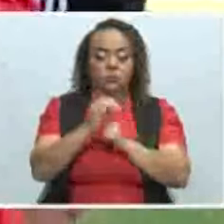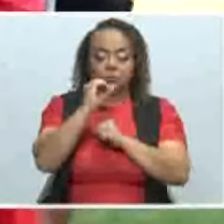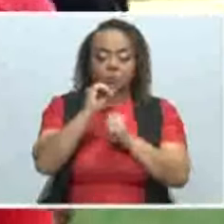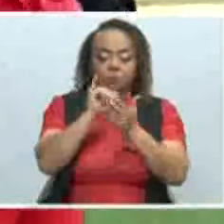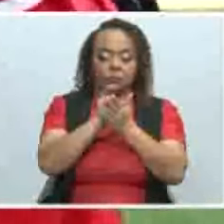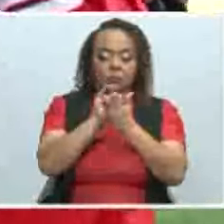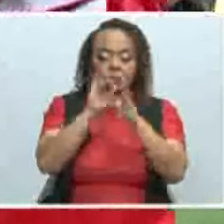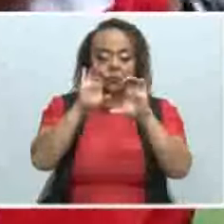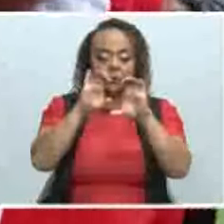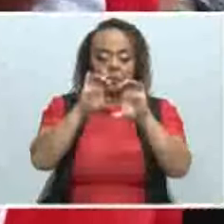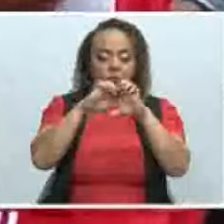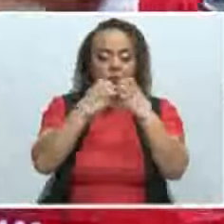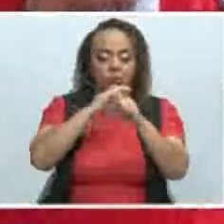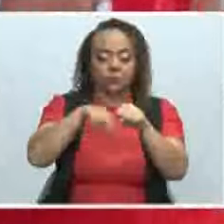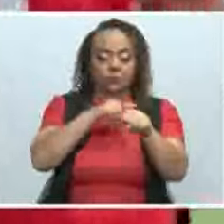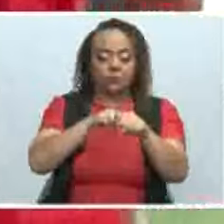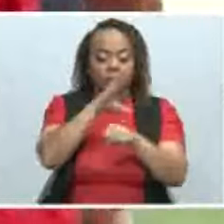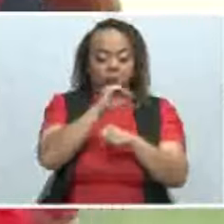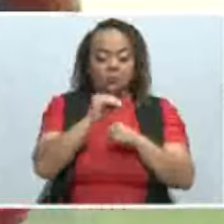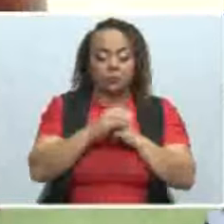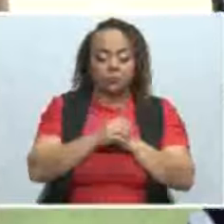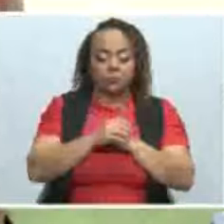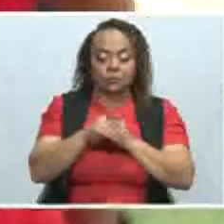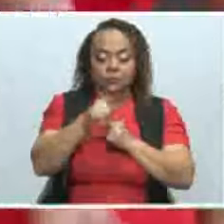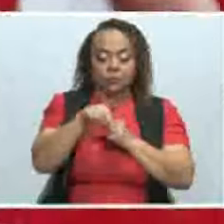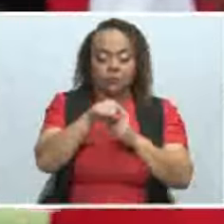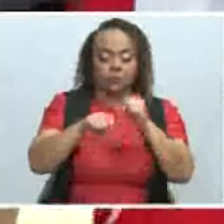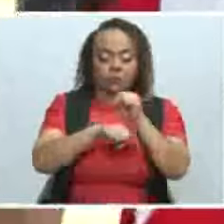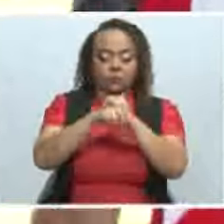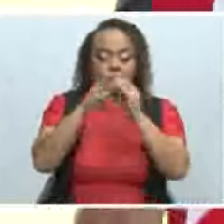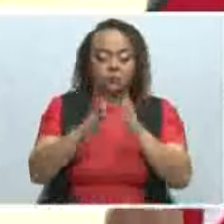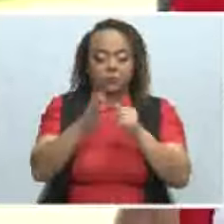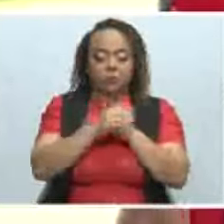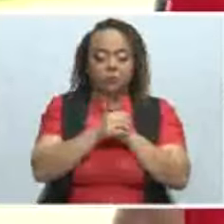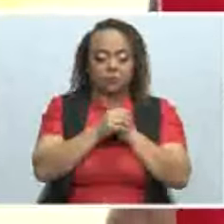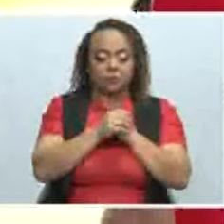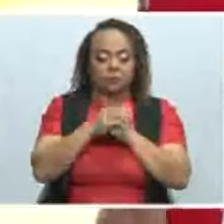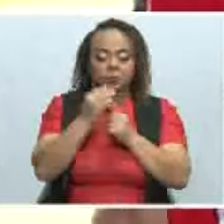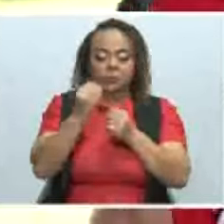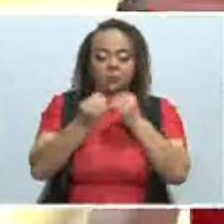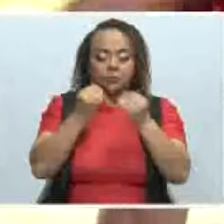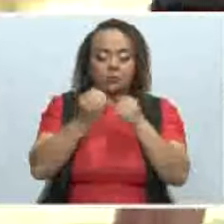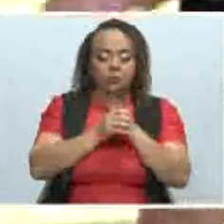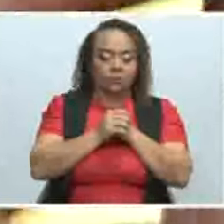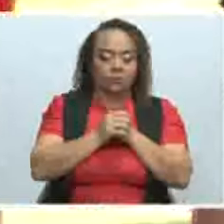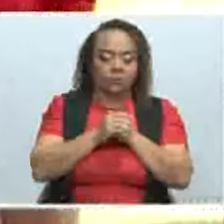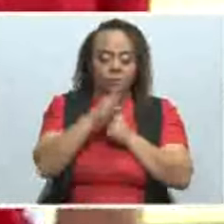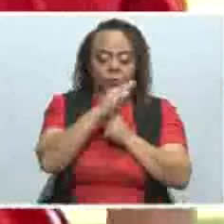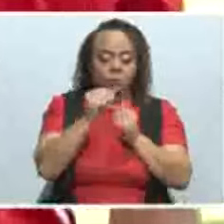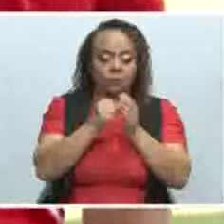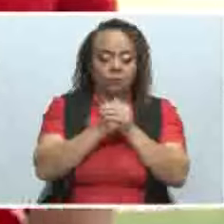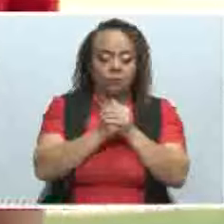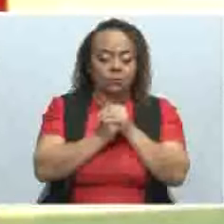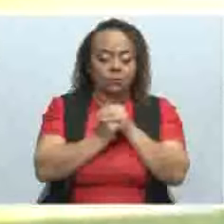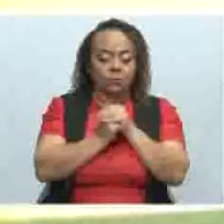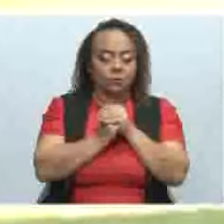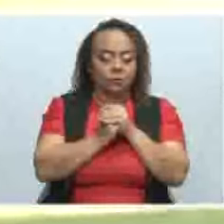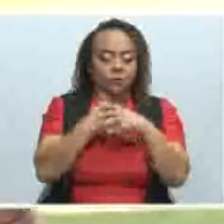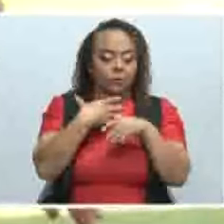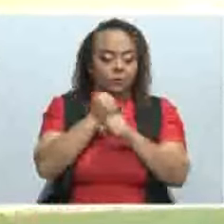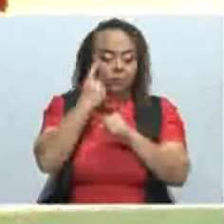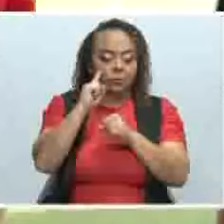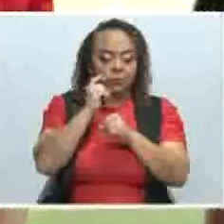selección, y que esos futbolistas te hagan o te ayuden a hacer la